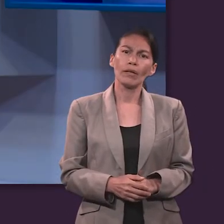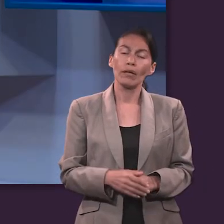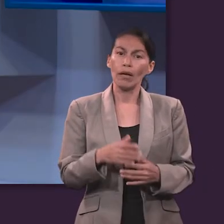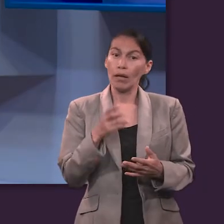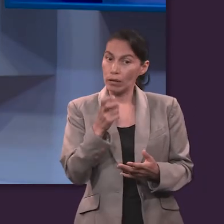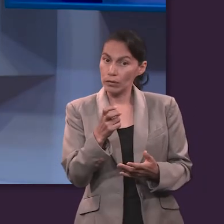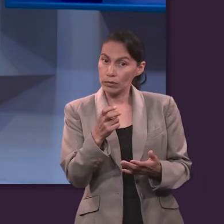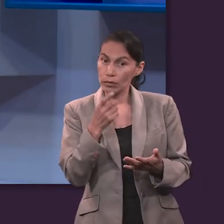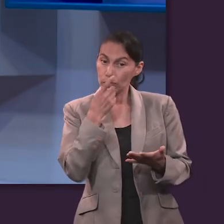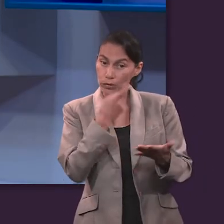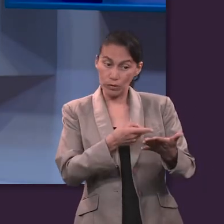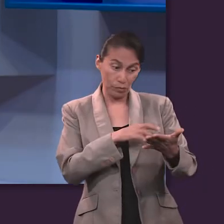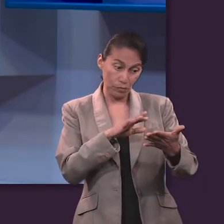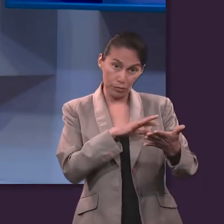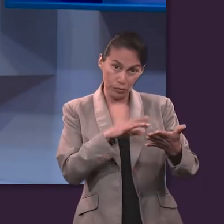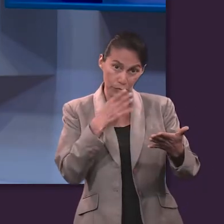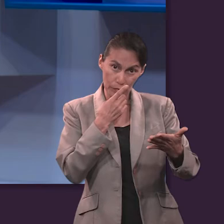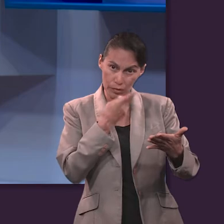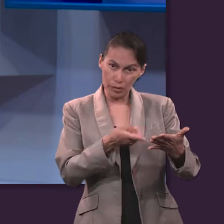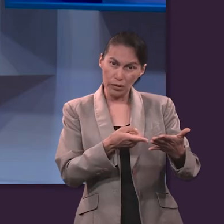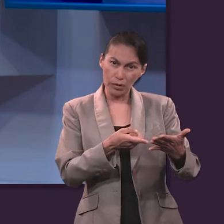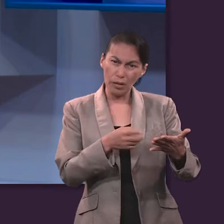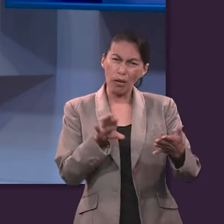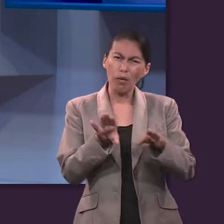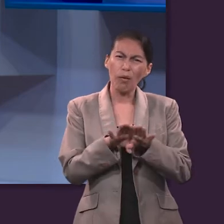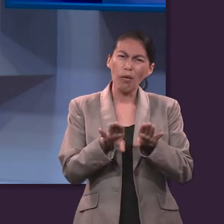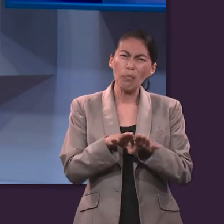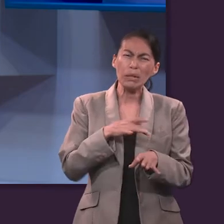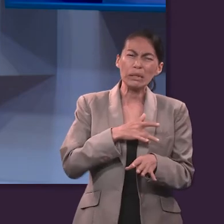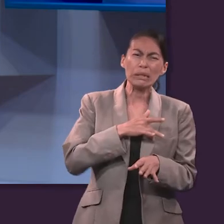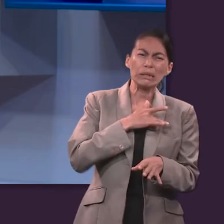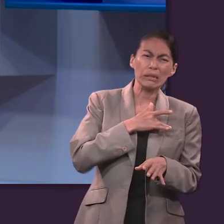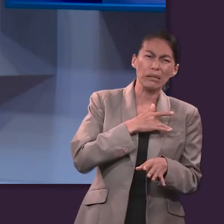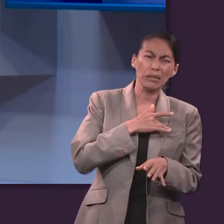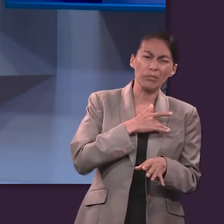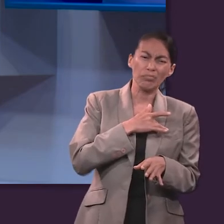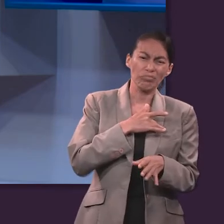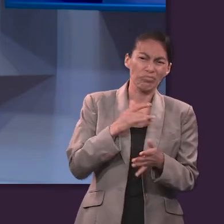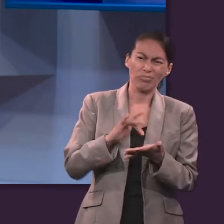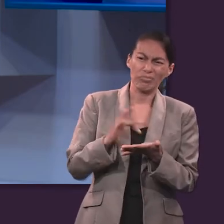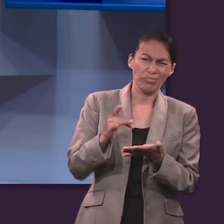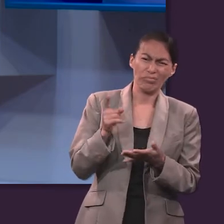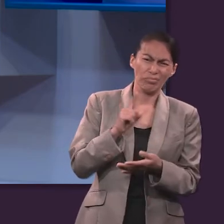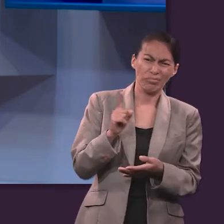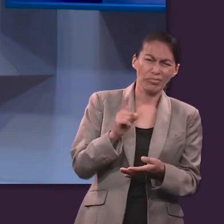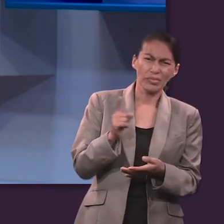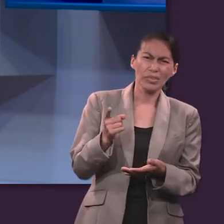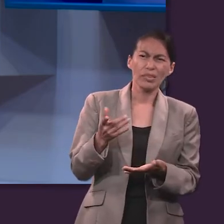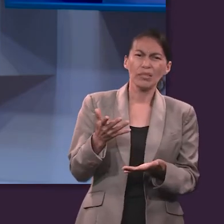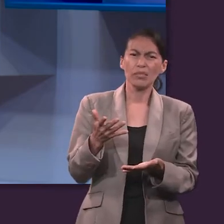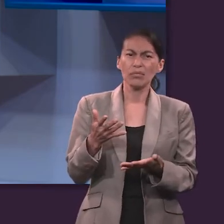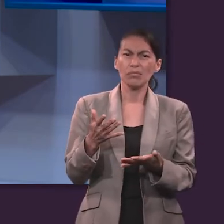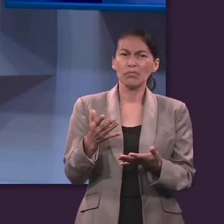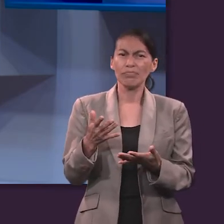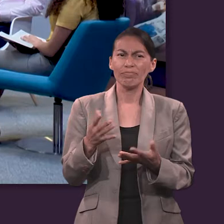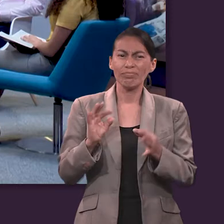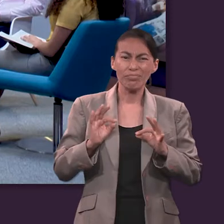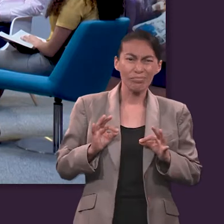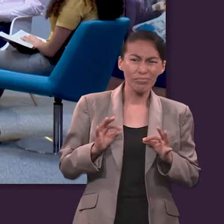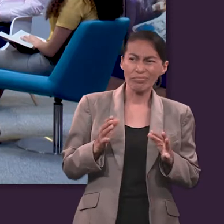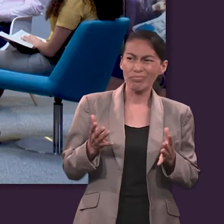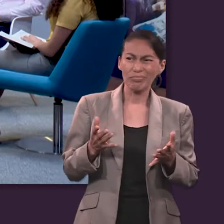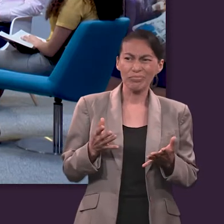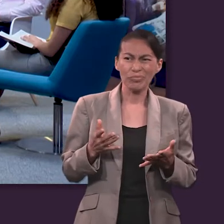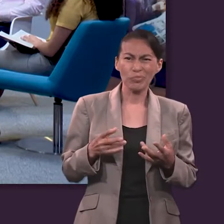superar cualquier sentimiento de ingratitud, de insatisfacción, especialmente en estos tiempos difíciles que